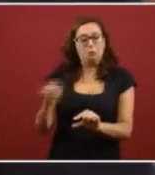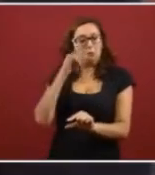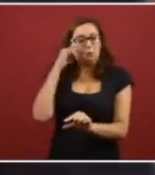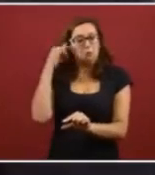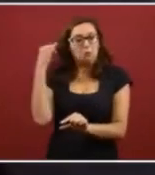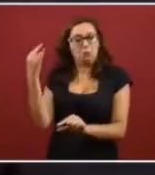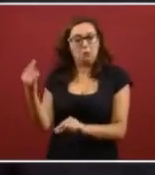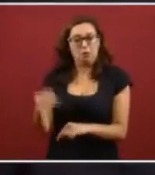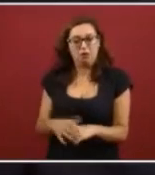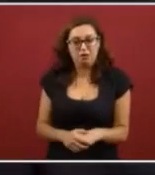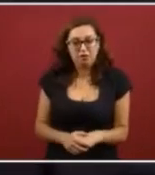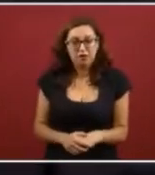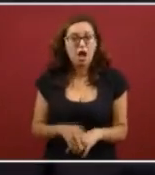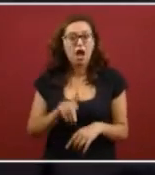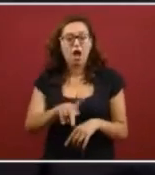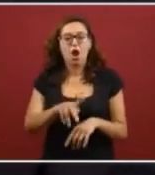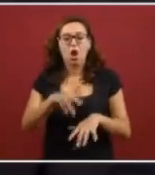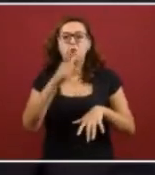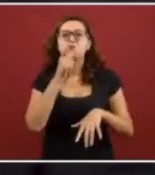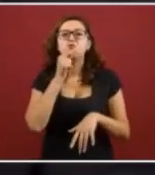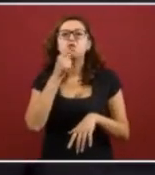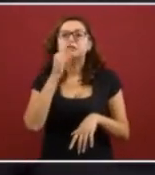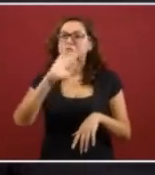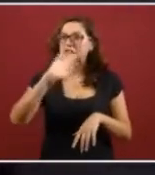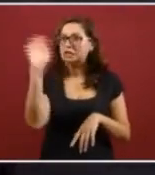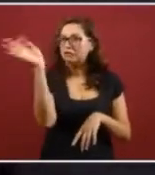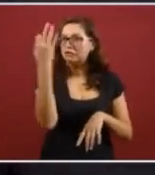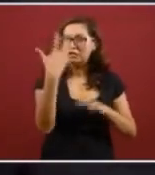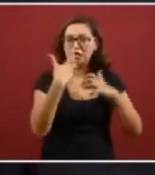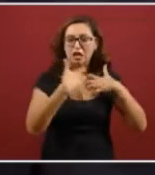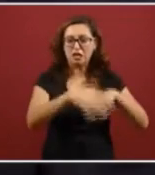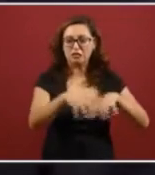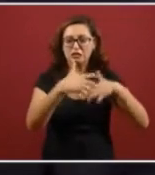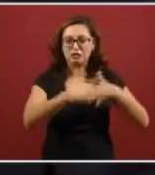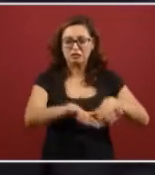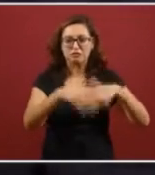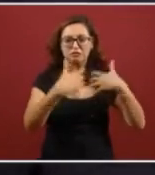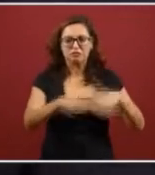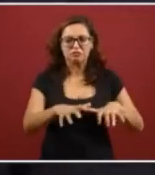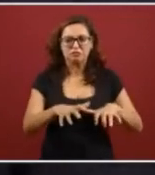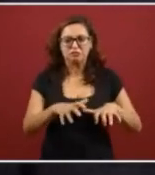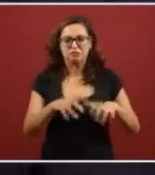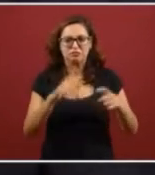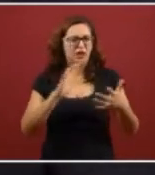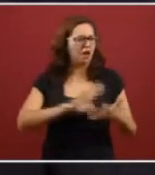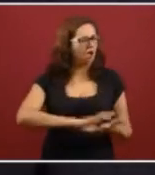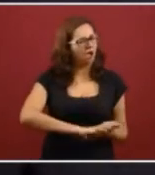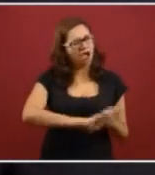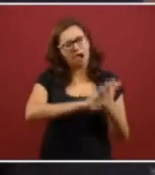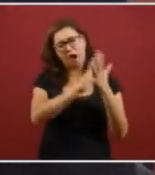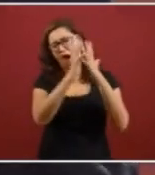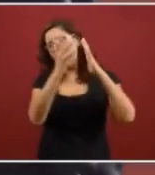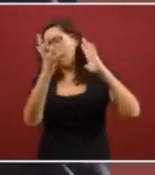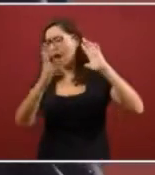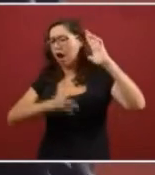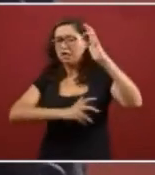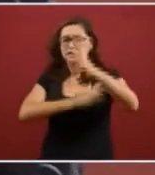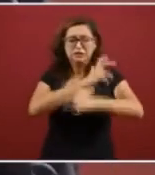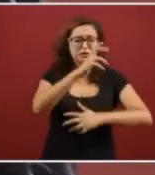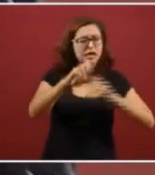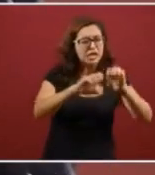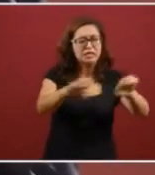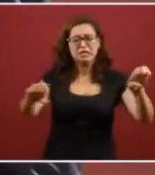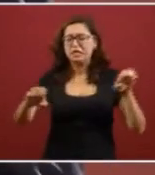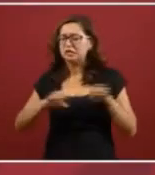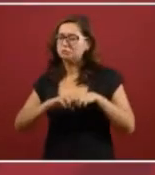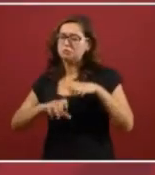La rebelión. The, la policía federal. On the other hand, the rebellion of the police, the crisis in